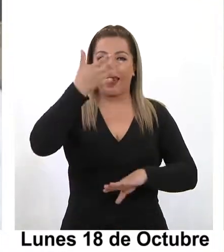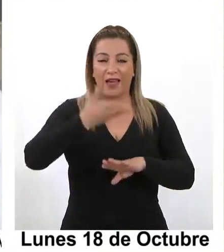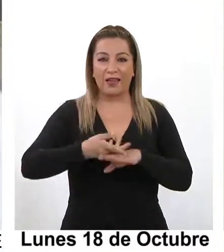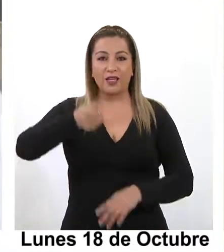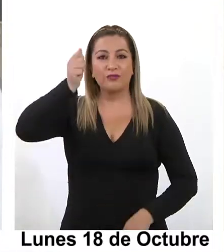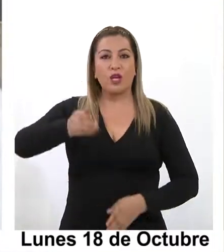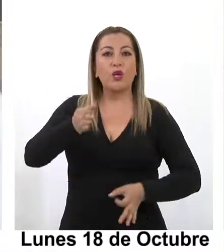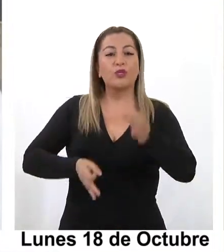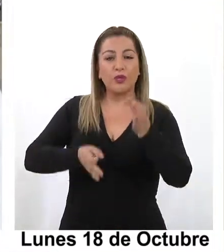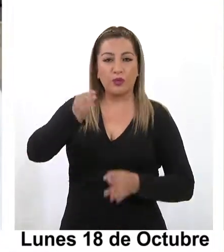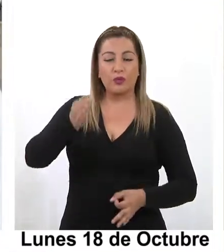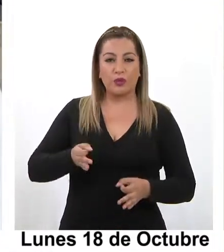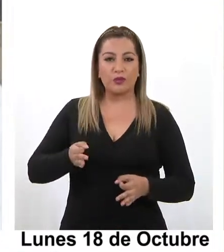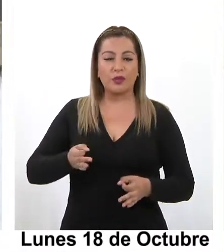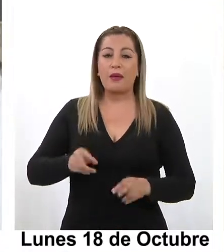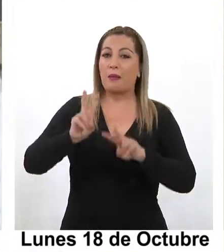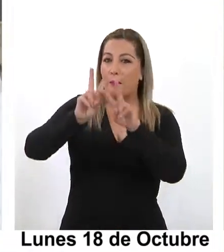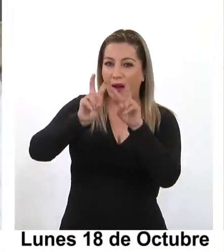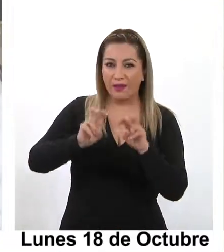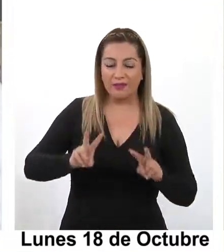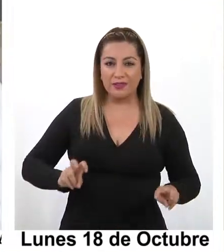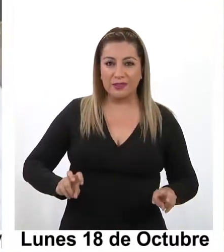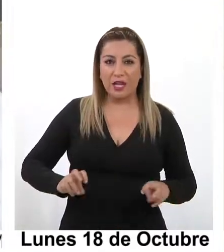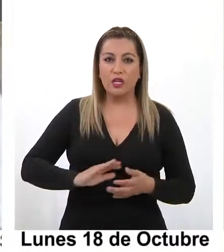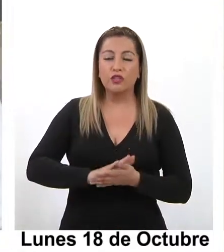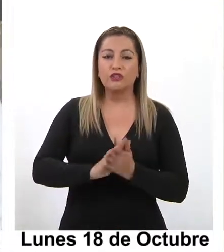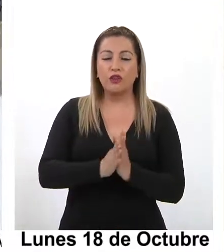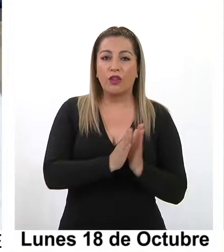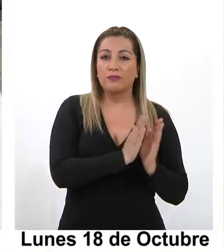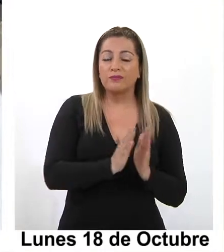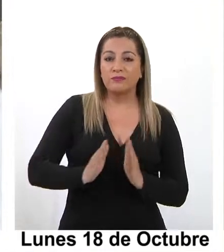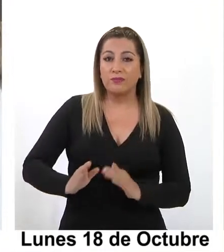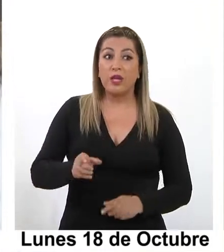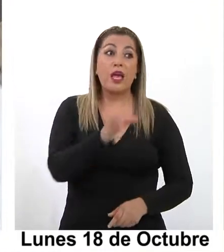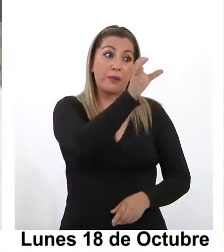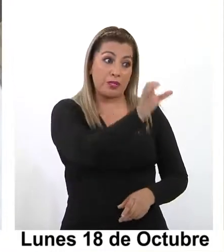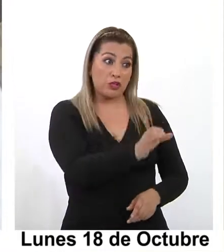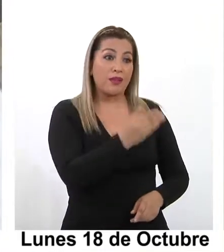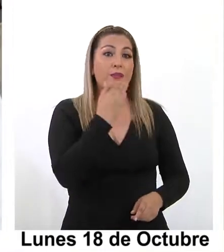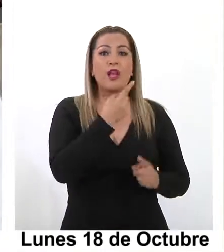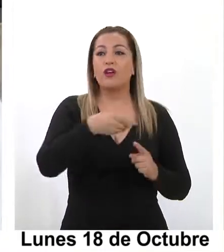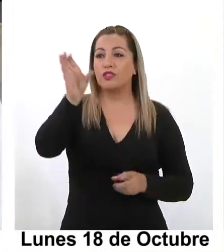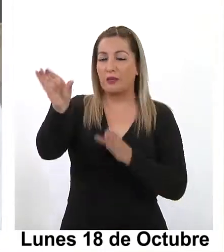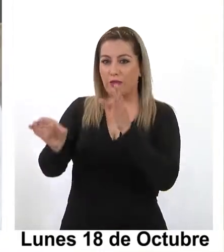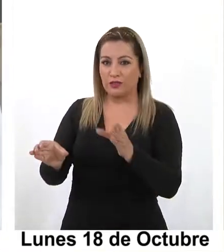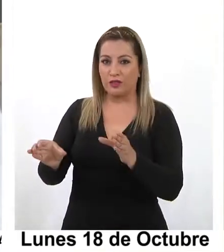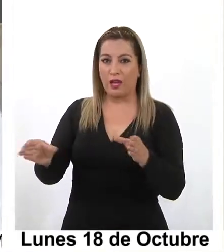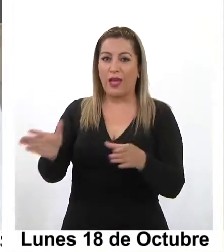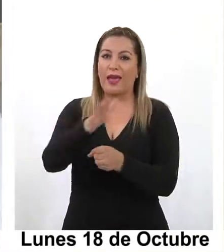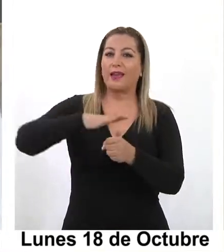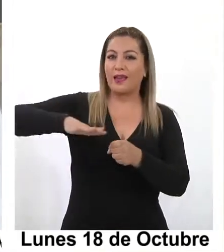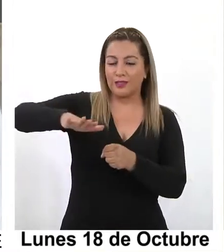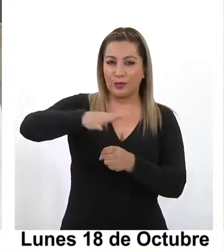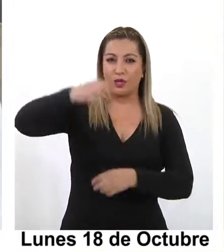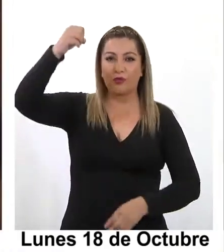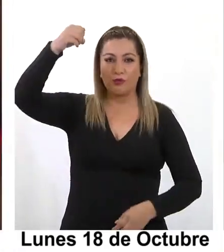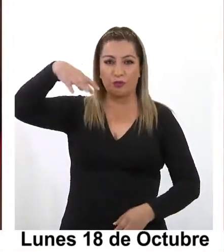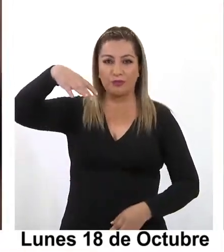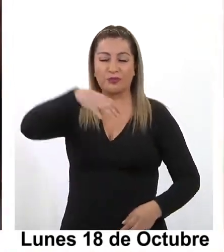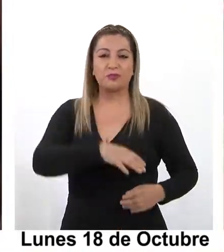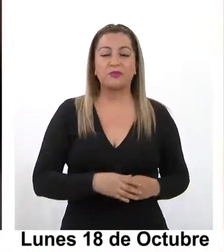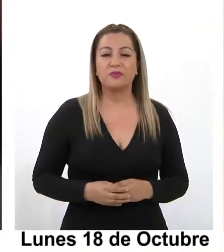juzgado de garantía para la revisión de las medidas cautelares de este y el resto de los imputados de este caso Luminaria